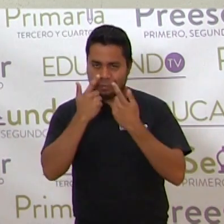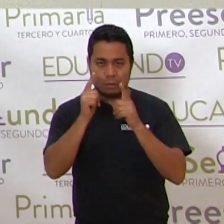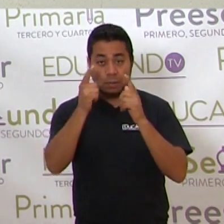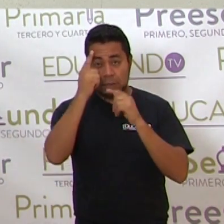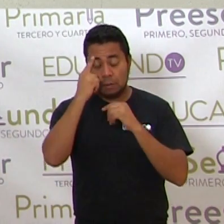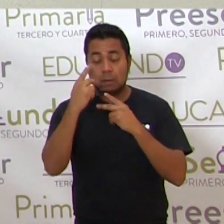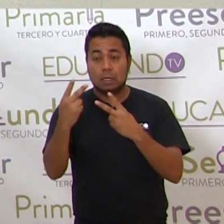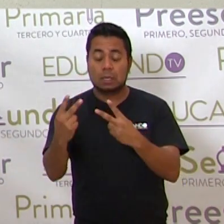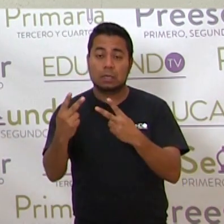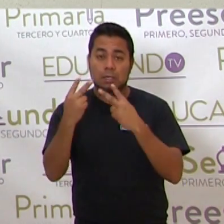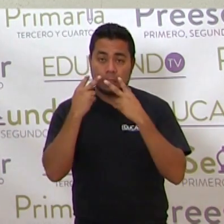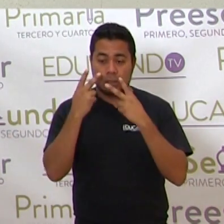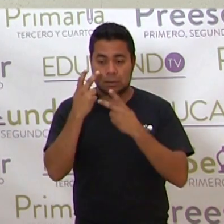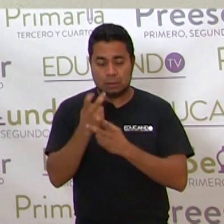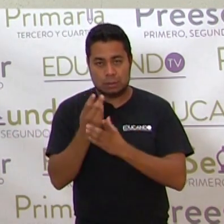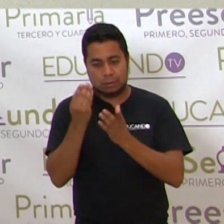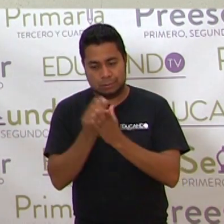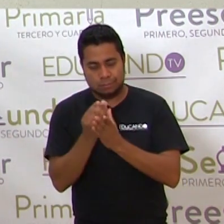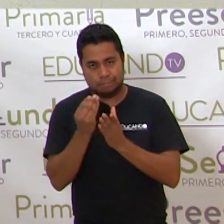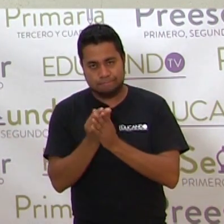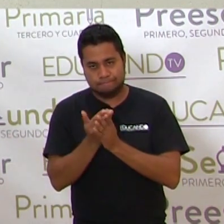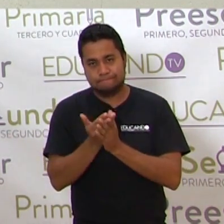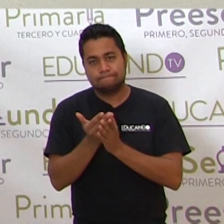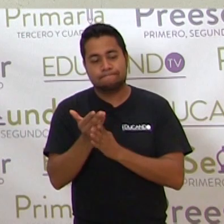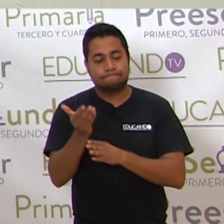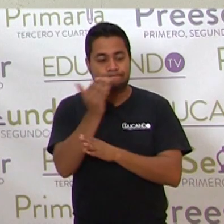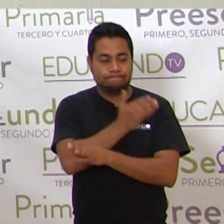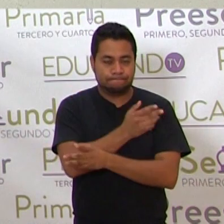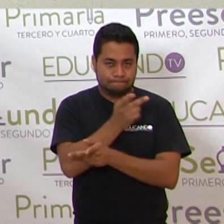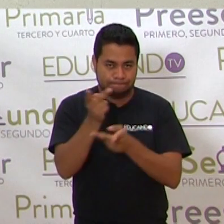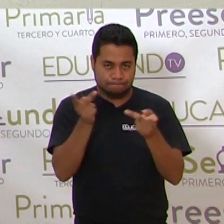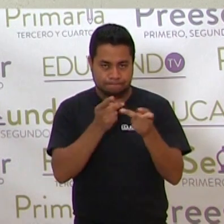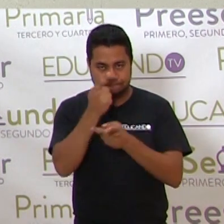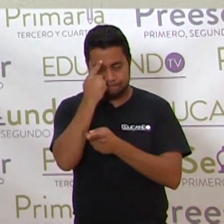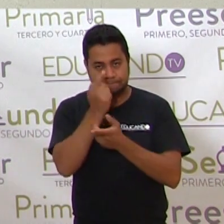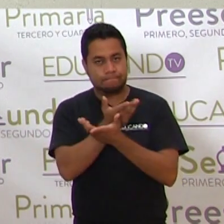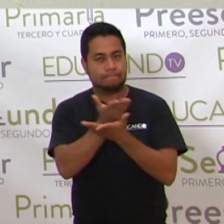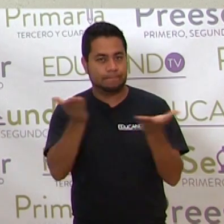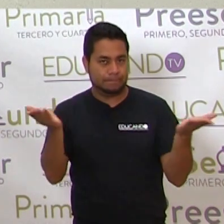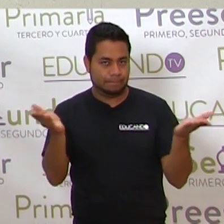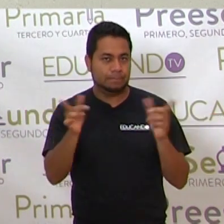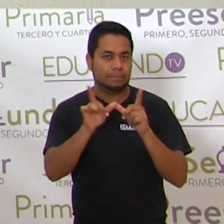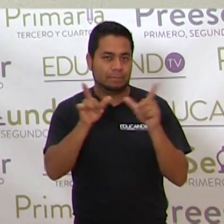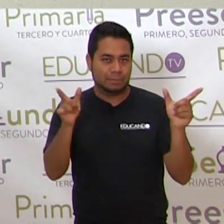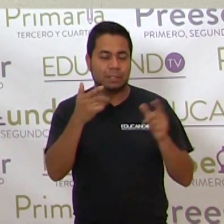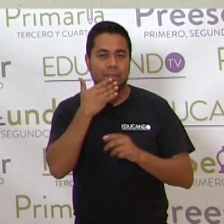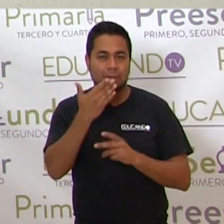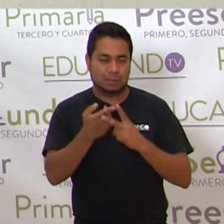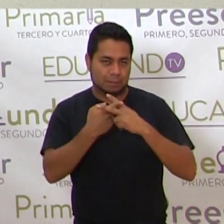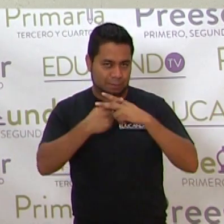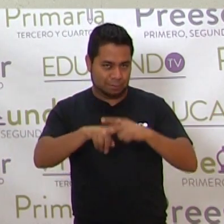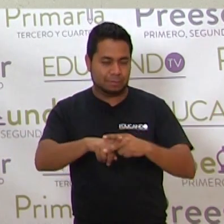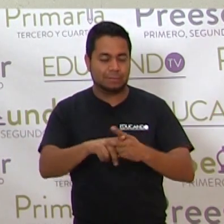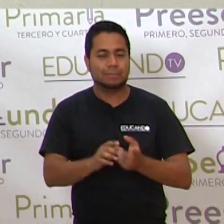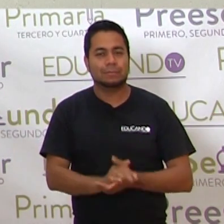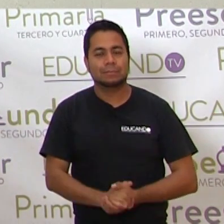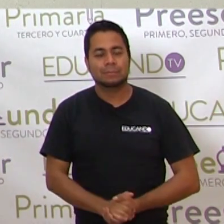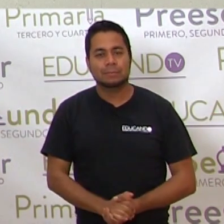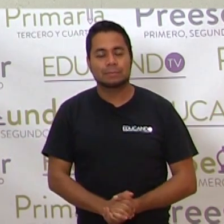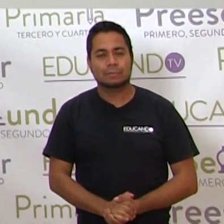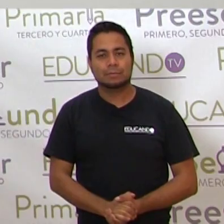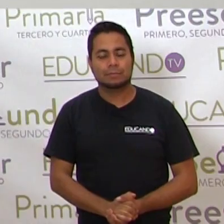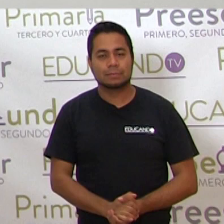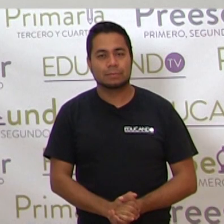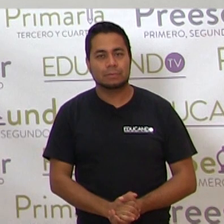juntos puedan observar esta sesión que hemos preparado para ustedes. ¿Están listos?